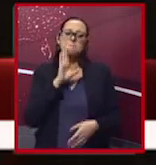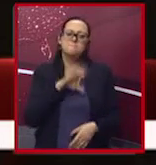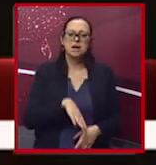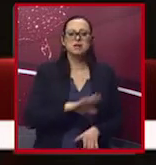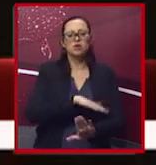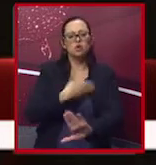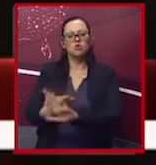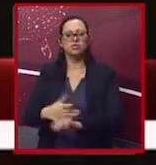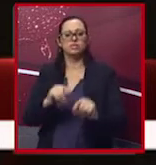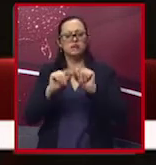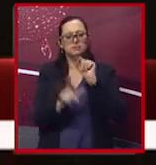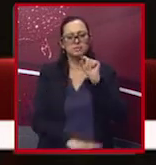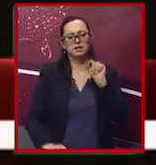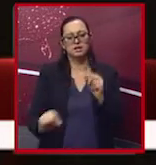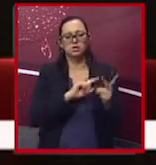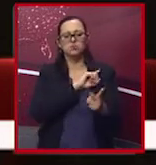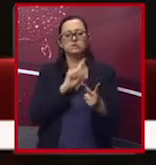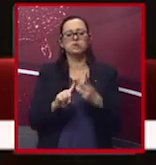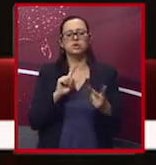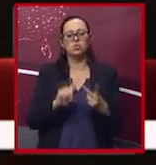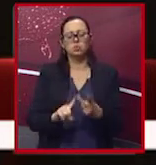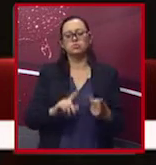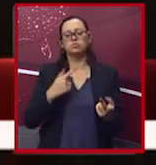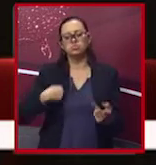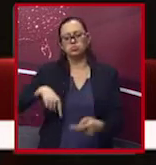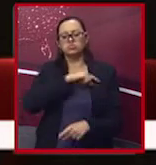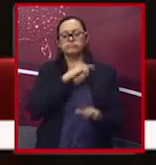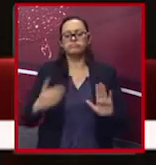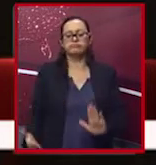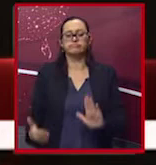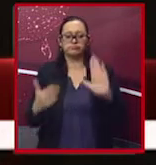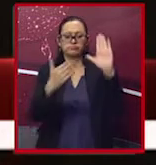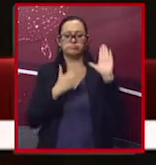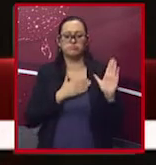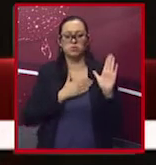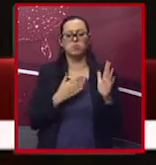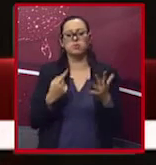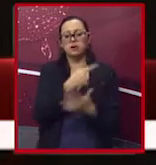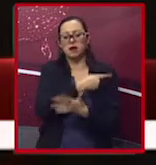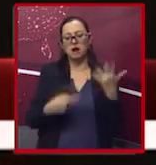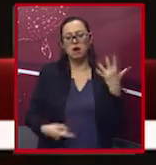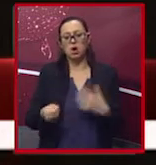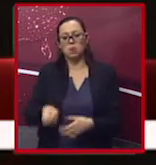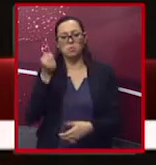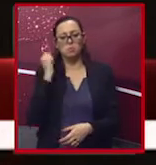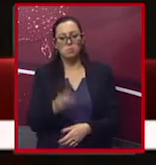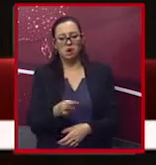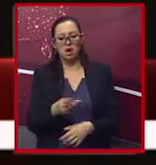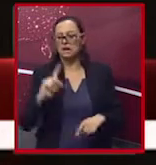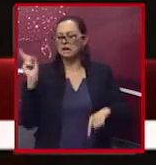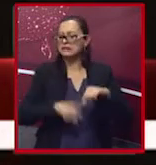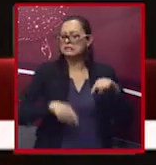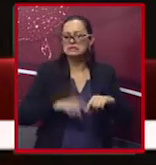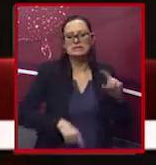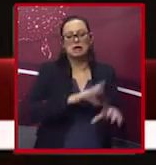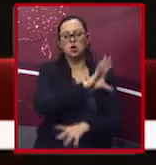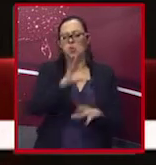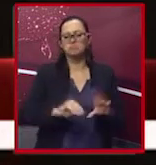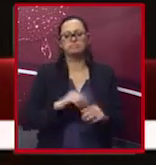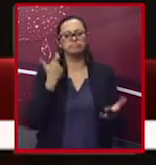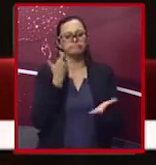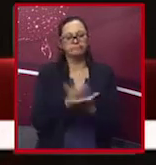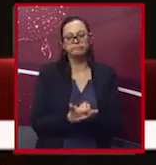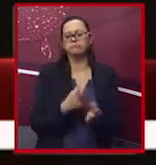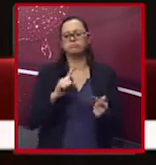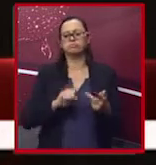pueblo. Y el segundo compromiso que debemos asumir es quitar todos los demás privilegios y no solo el fuero, quitar sobresueldos,